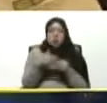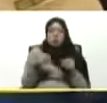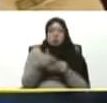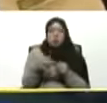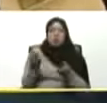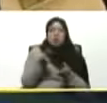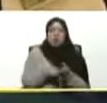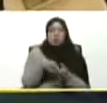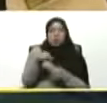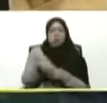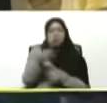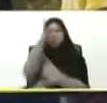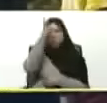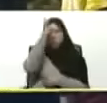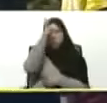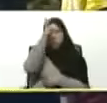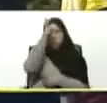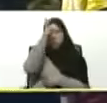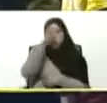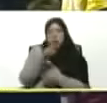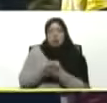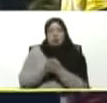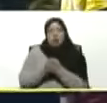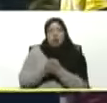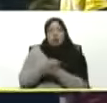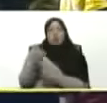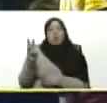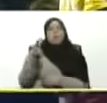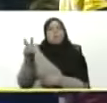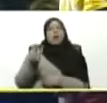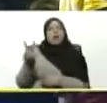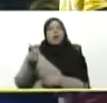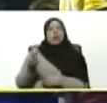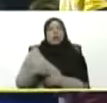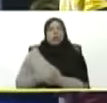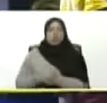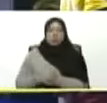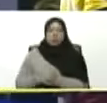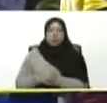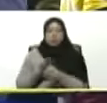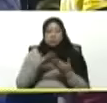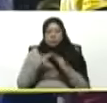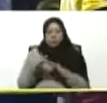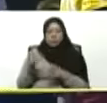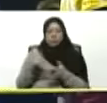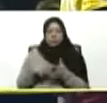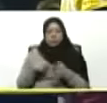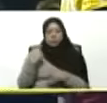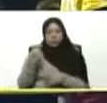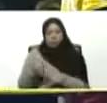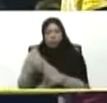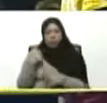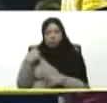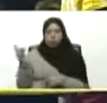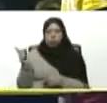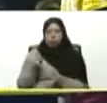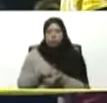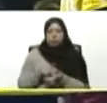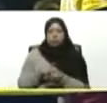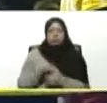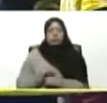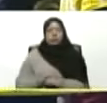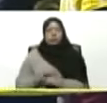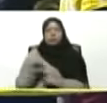regreso. Y mis amigos del Valle, de los barrios del Valle, de el primer